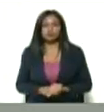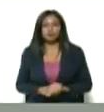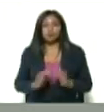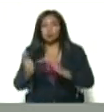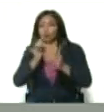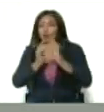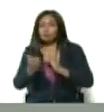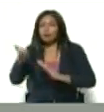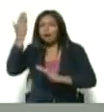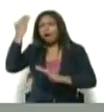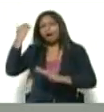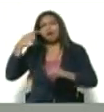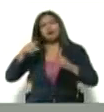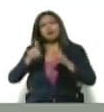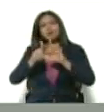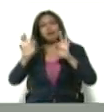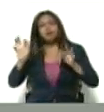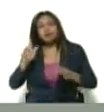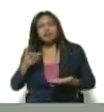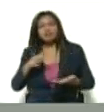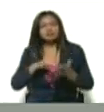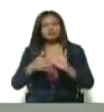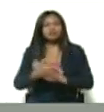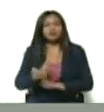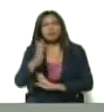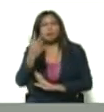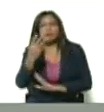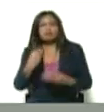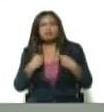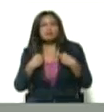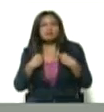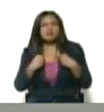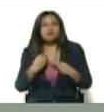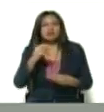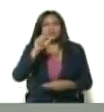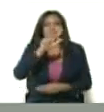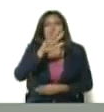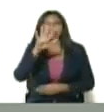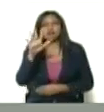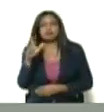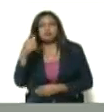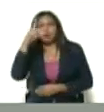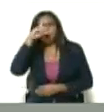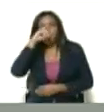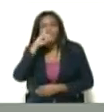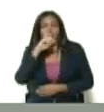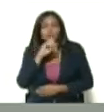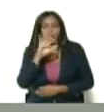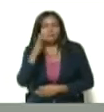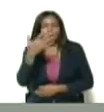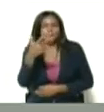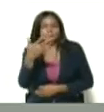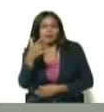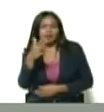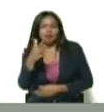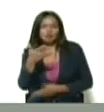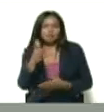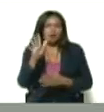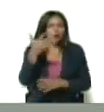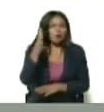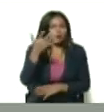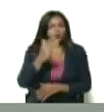aquella época, el promedio de vida era 35 años, más o menos. Más o